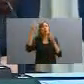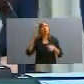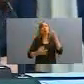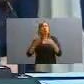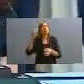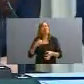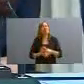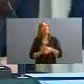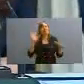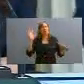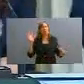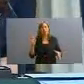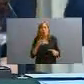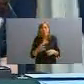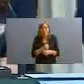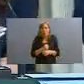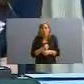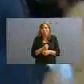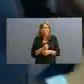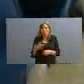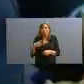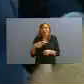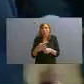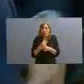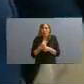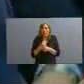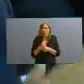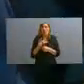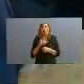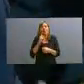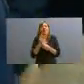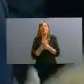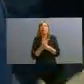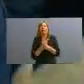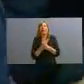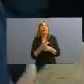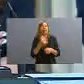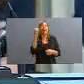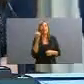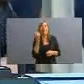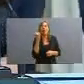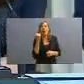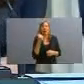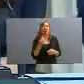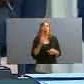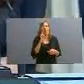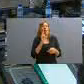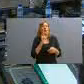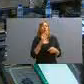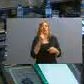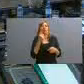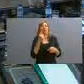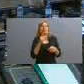democrática, no corporativa, no dependiente de los factores económicos,